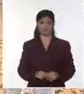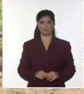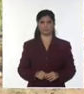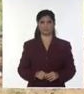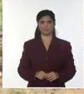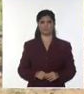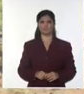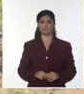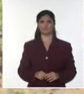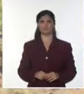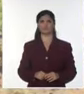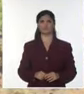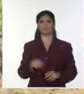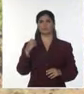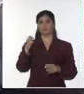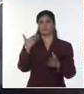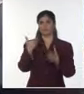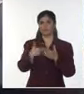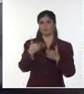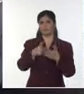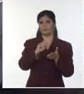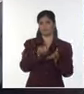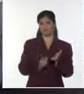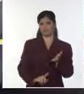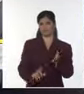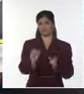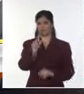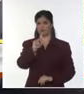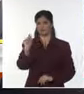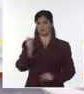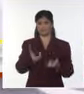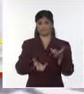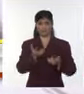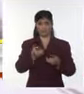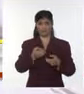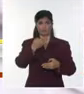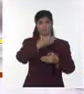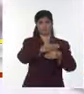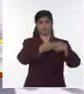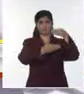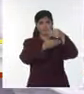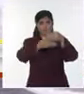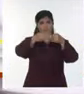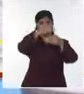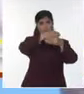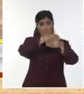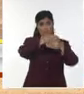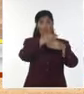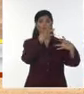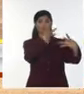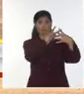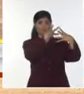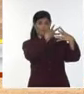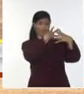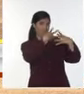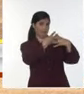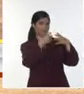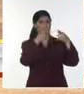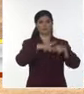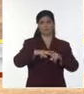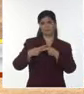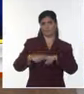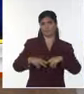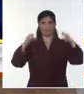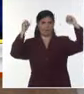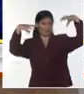obreros de la empresa eléctrica de Cienfuegos levantan la cerca que delimita facilidades temporales, iluminación, oficinas,